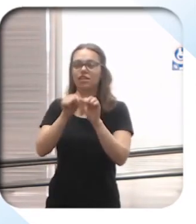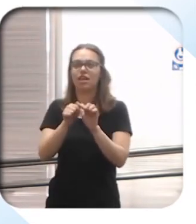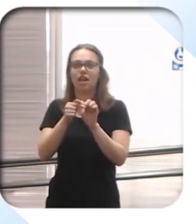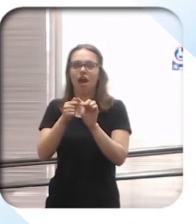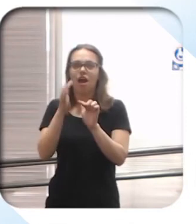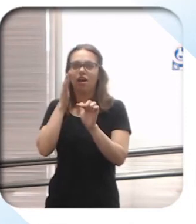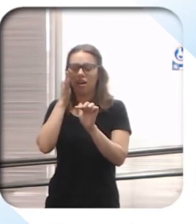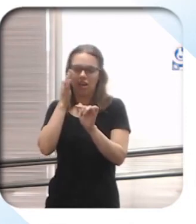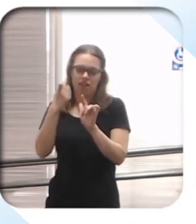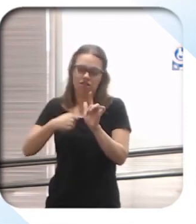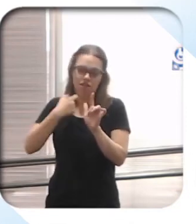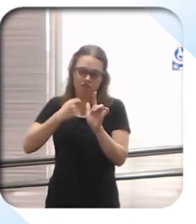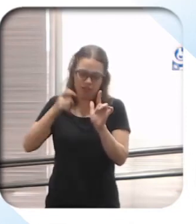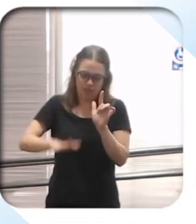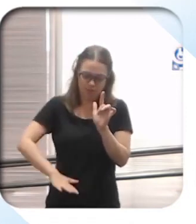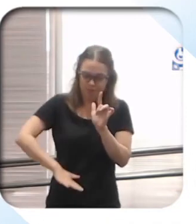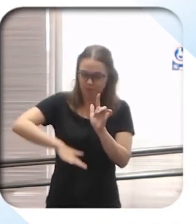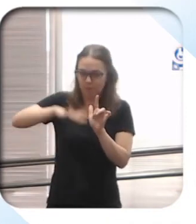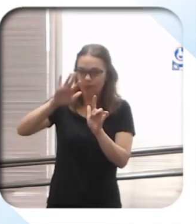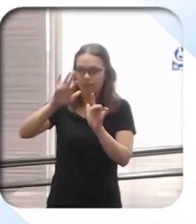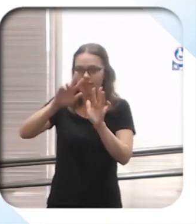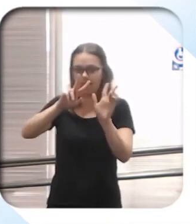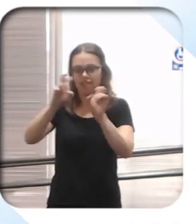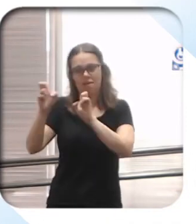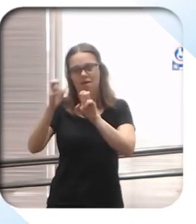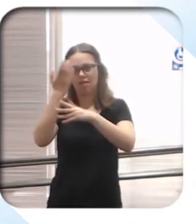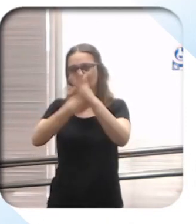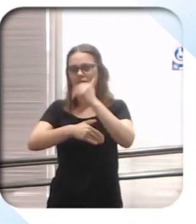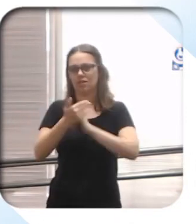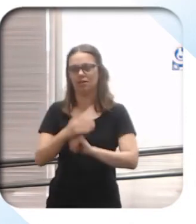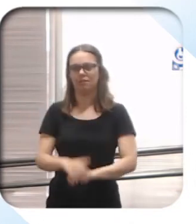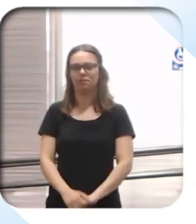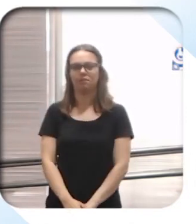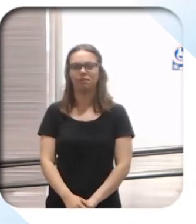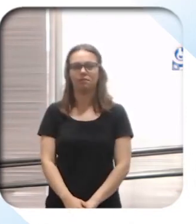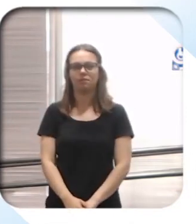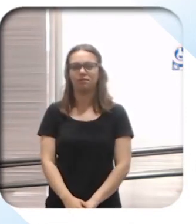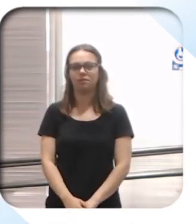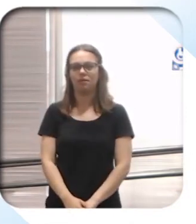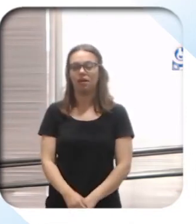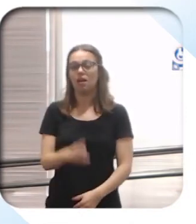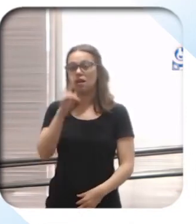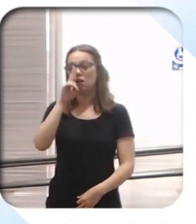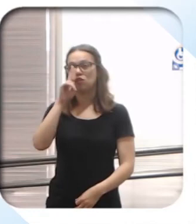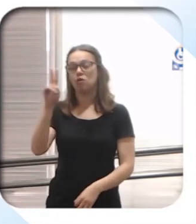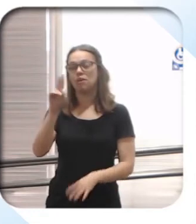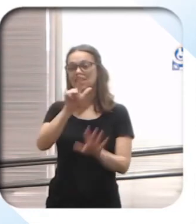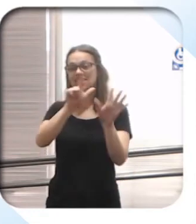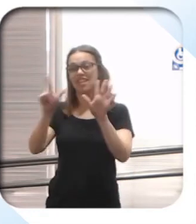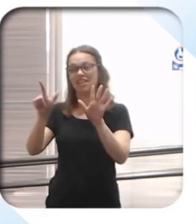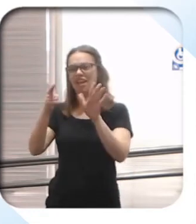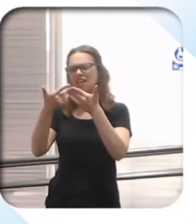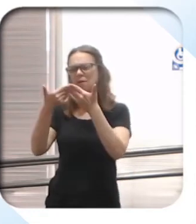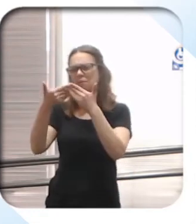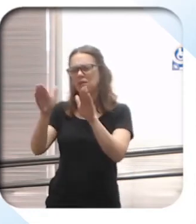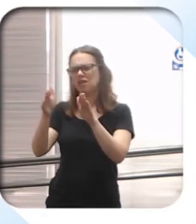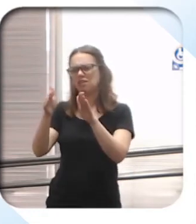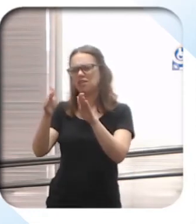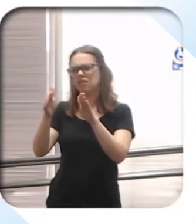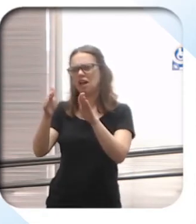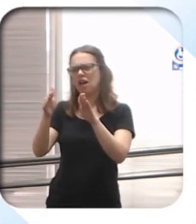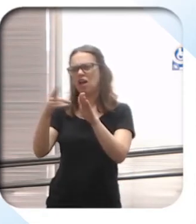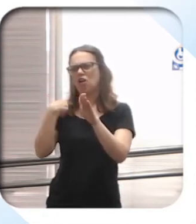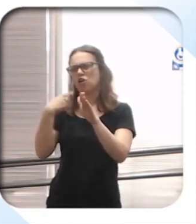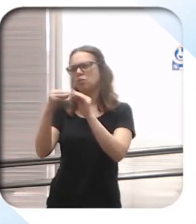lo largo de la vida ha pasado con el tema de discapacidad. Y en el año 2007 empieza a surgir lo que la